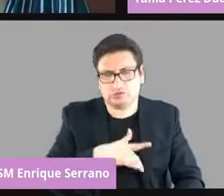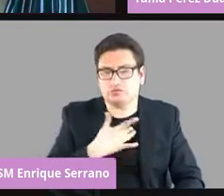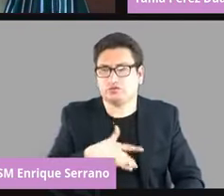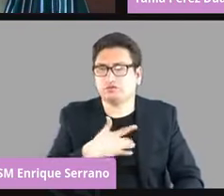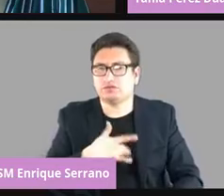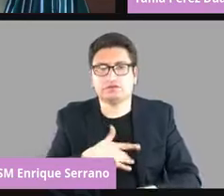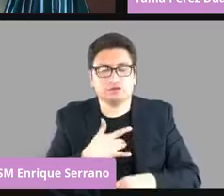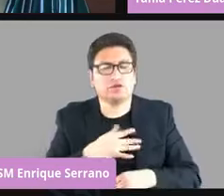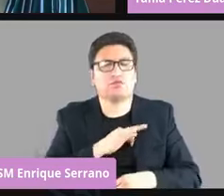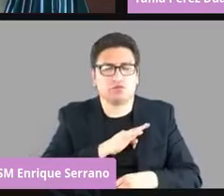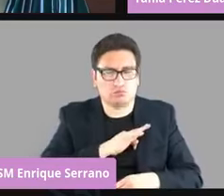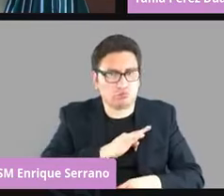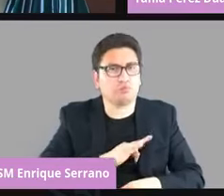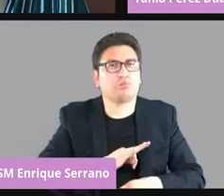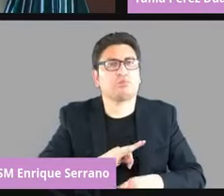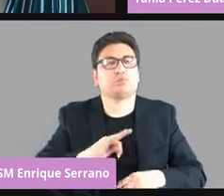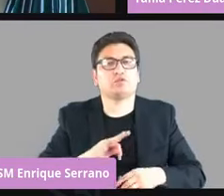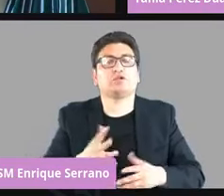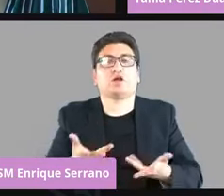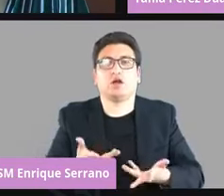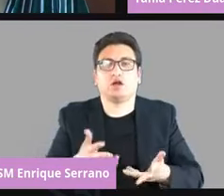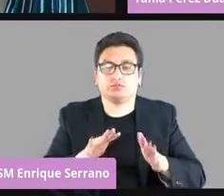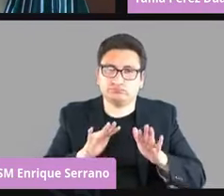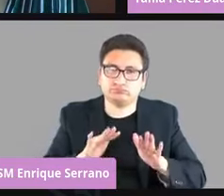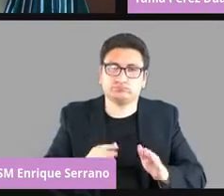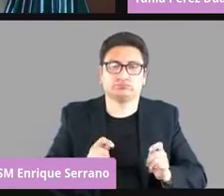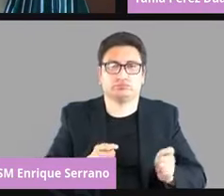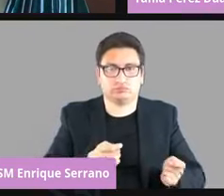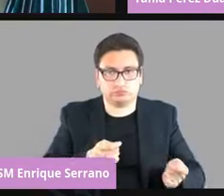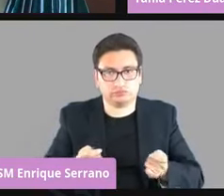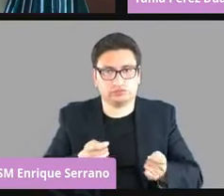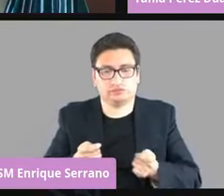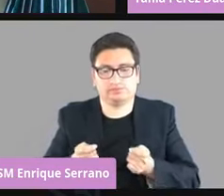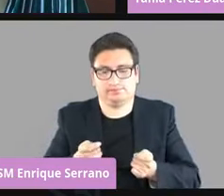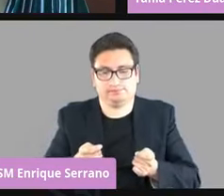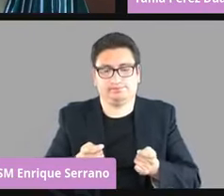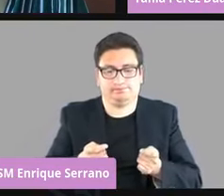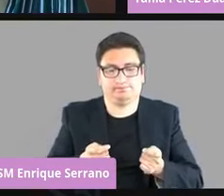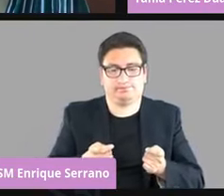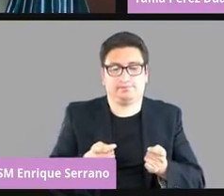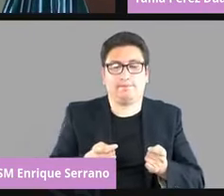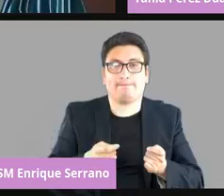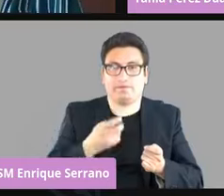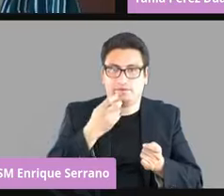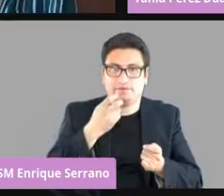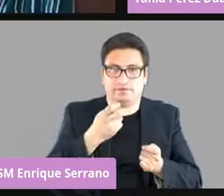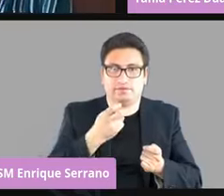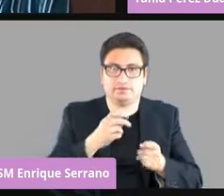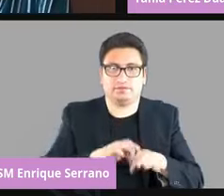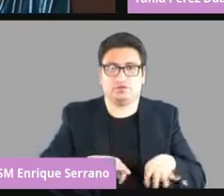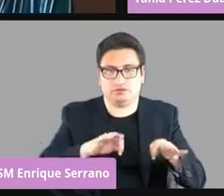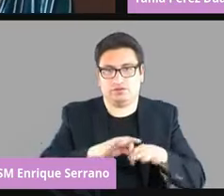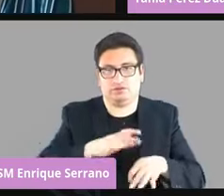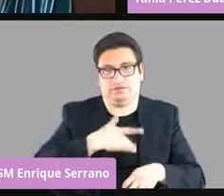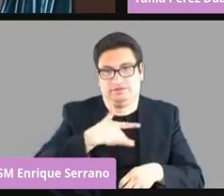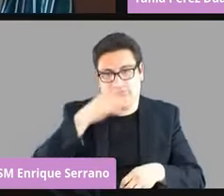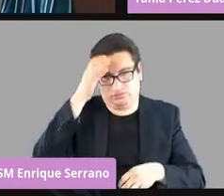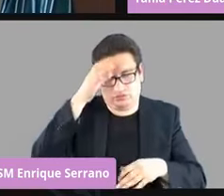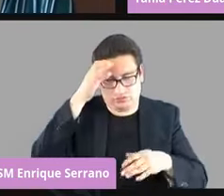que soy capaz de hacerle espacio y de que esté ahí como tal, que ahí entra toda la parte de conciencia